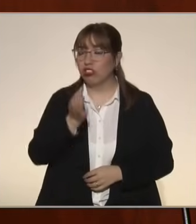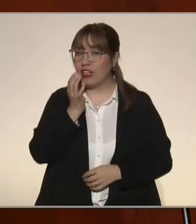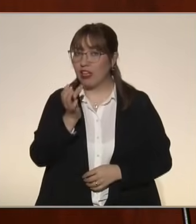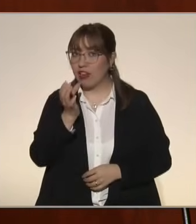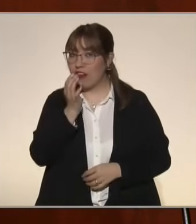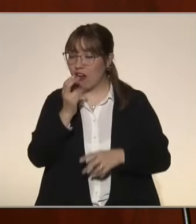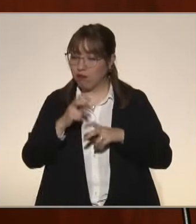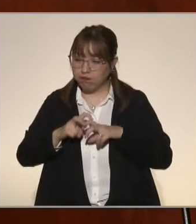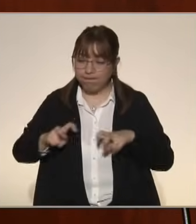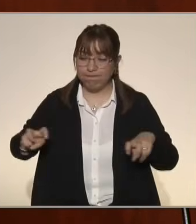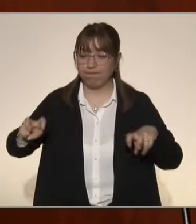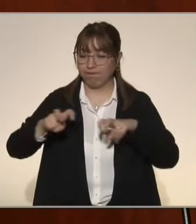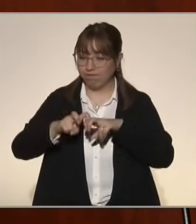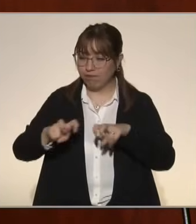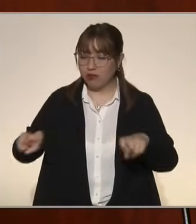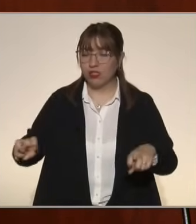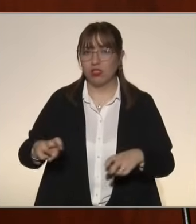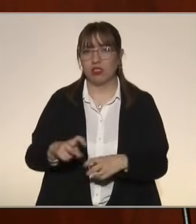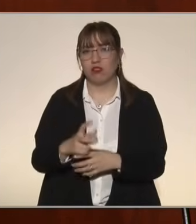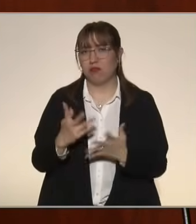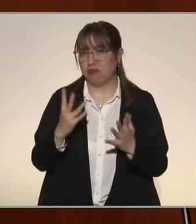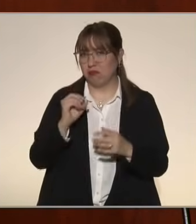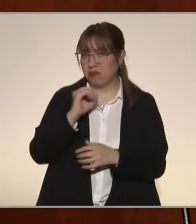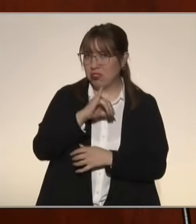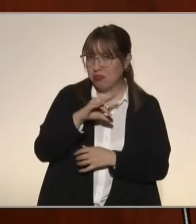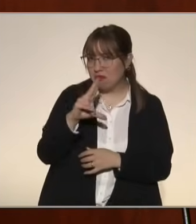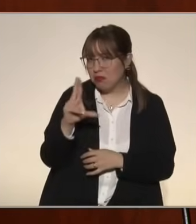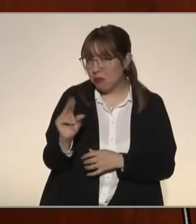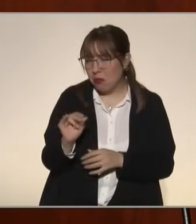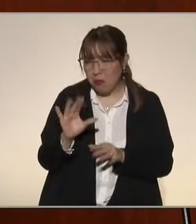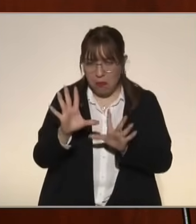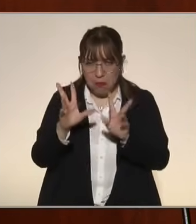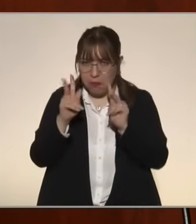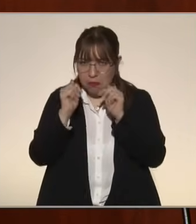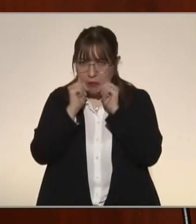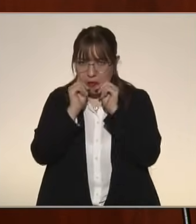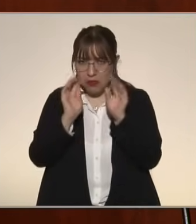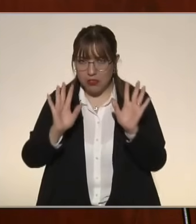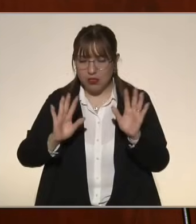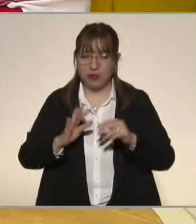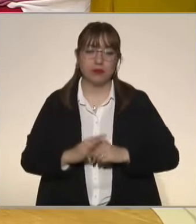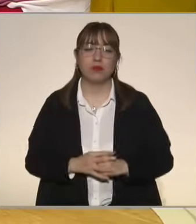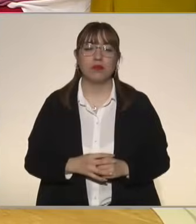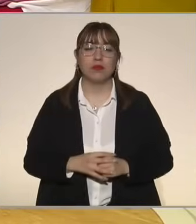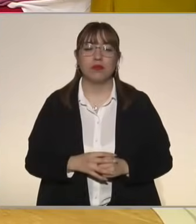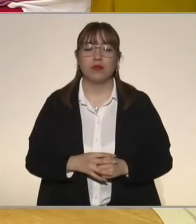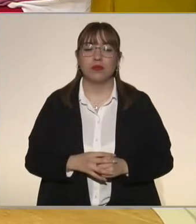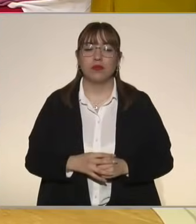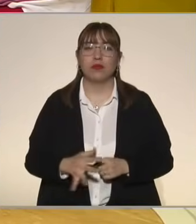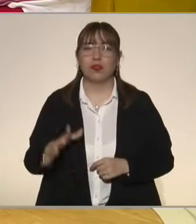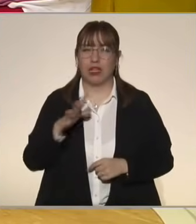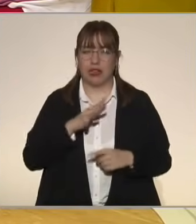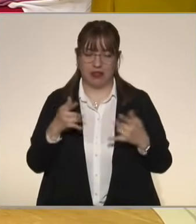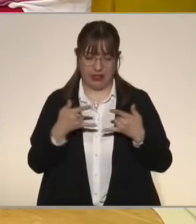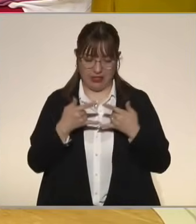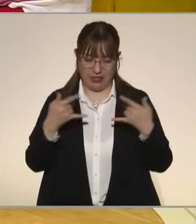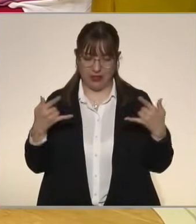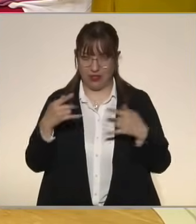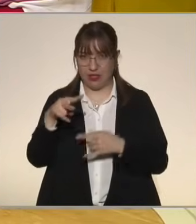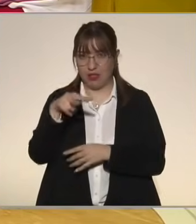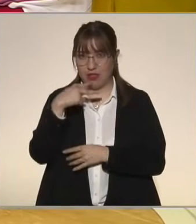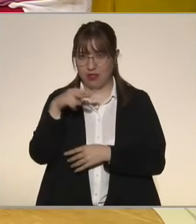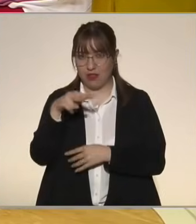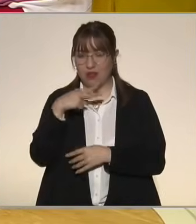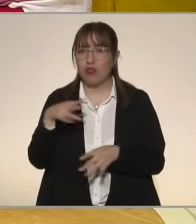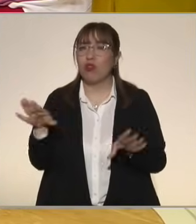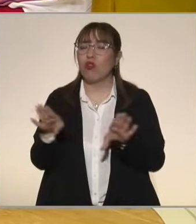oportunidad, no. Si hay oportunidad, sí. De hecho, en la revisión histórica de la Navidad, siempre ha habido este debate entre cómo se debe